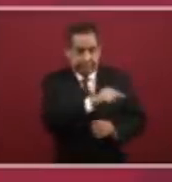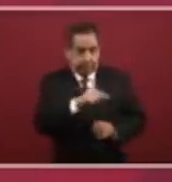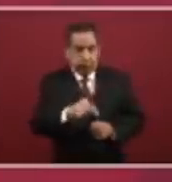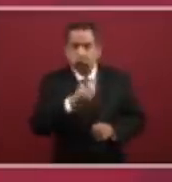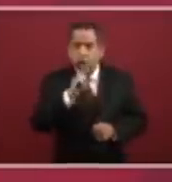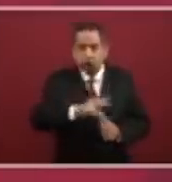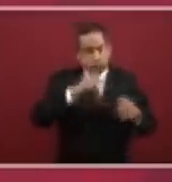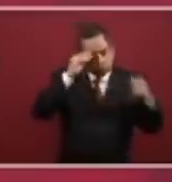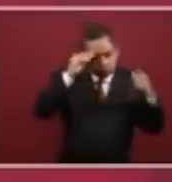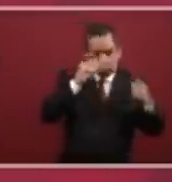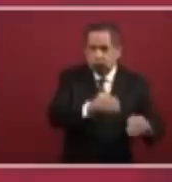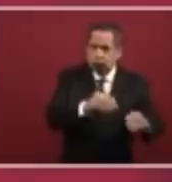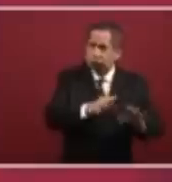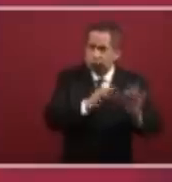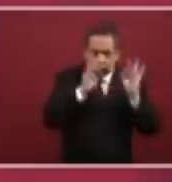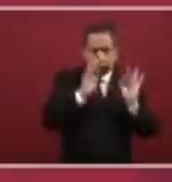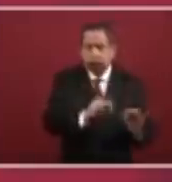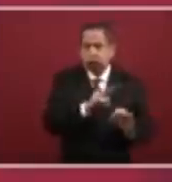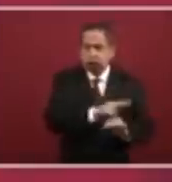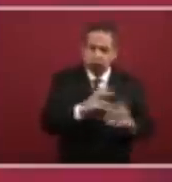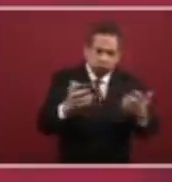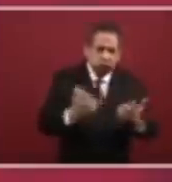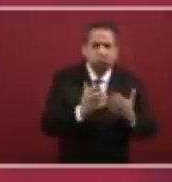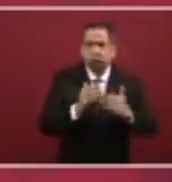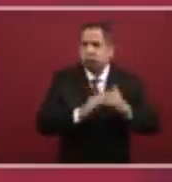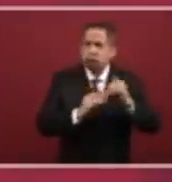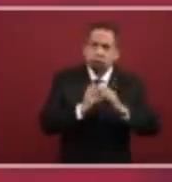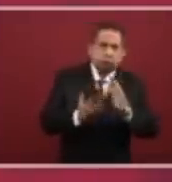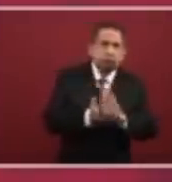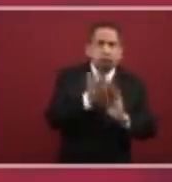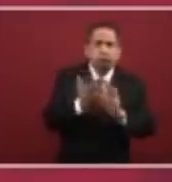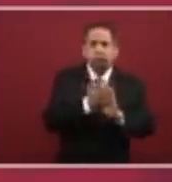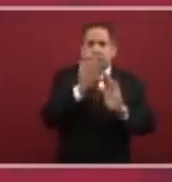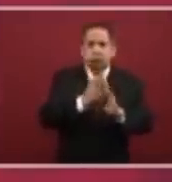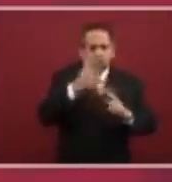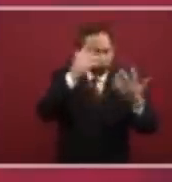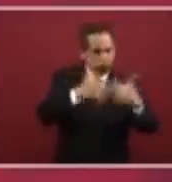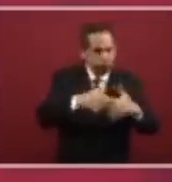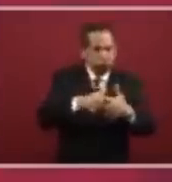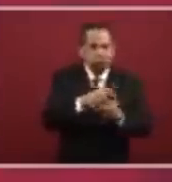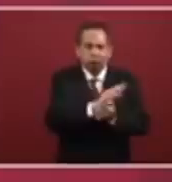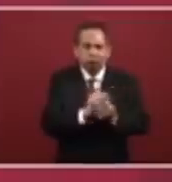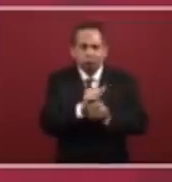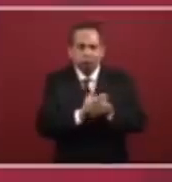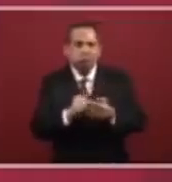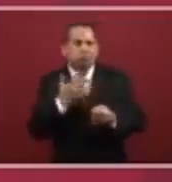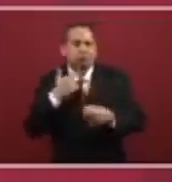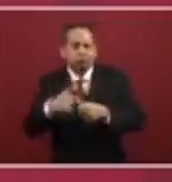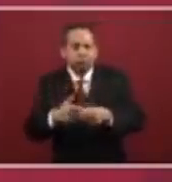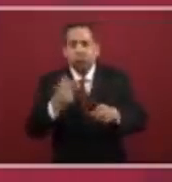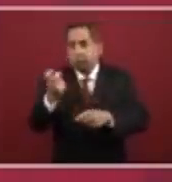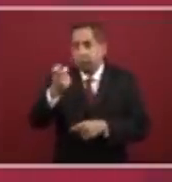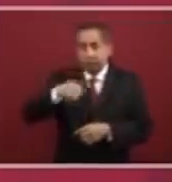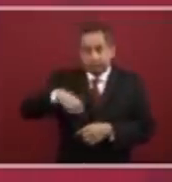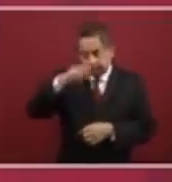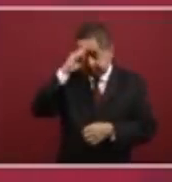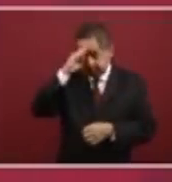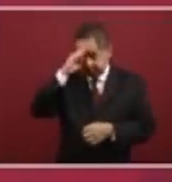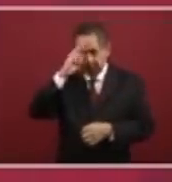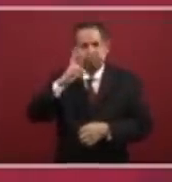eso, a la construcción de refinerías. Entonces, por eso se decidió